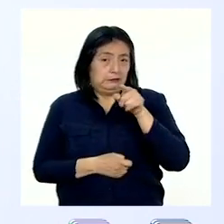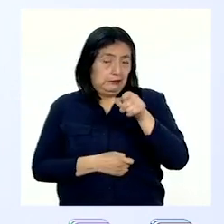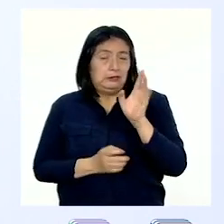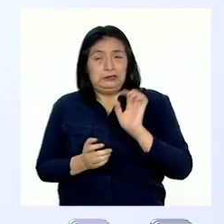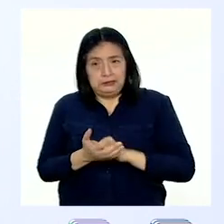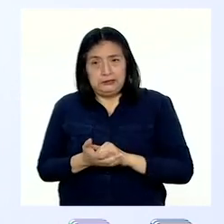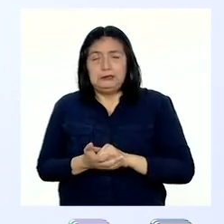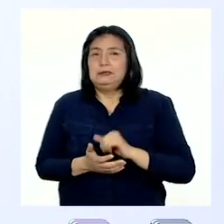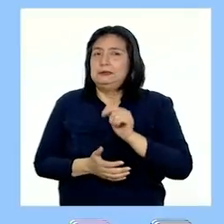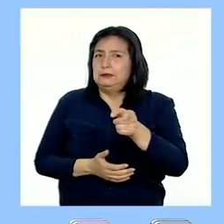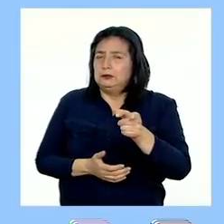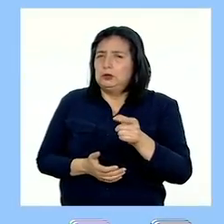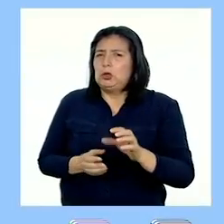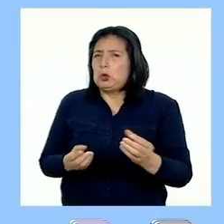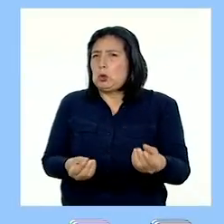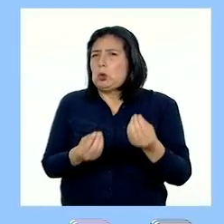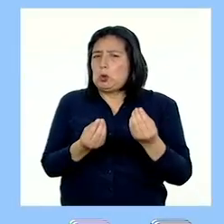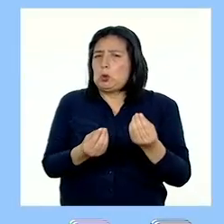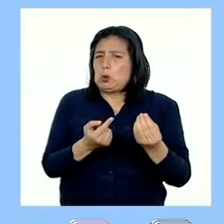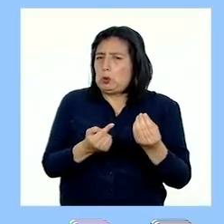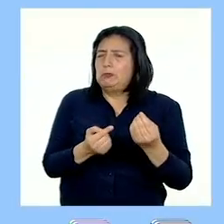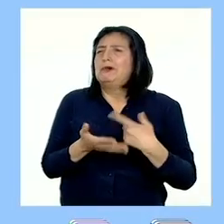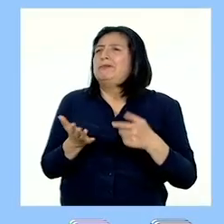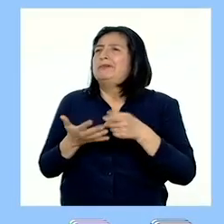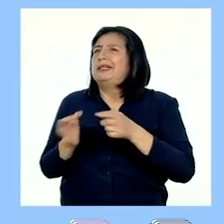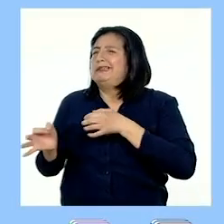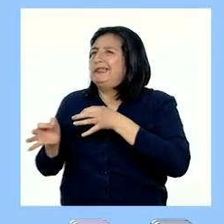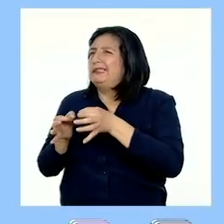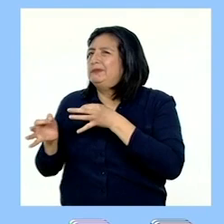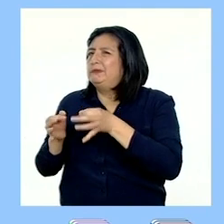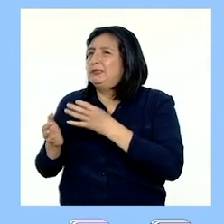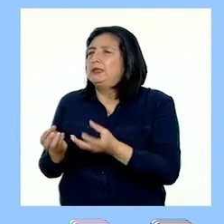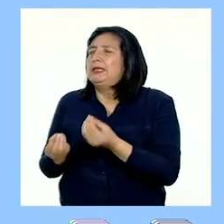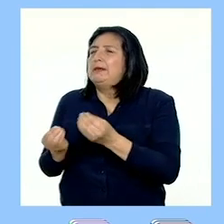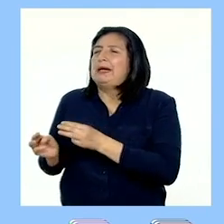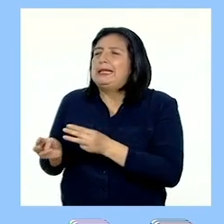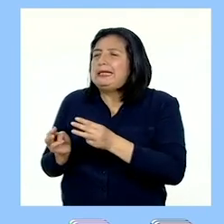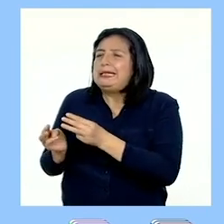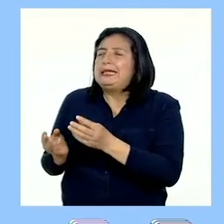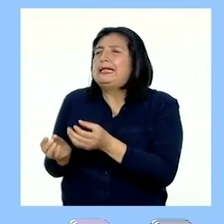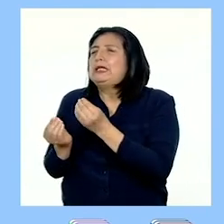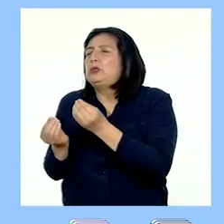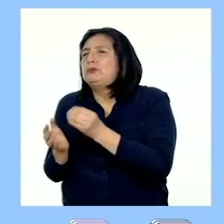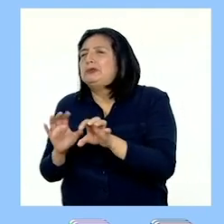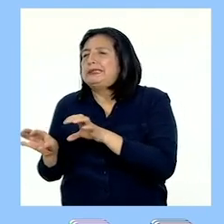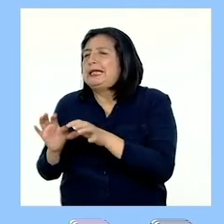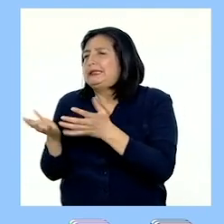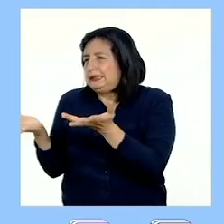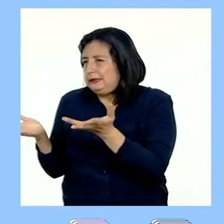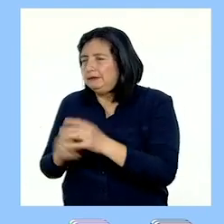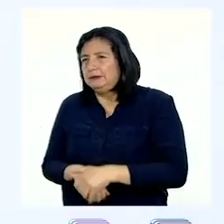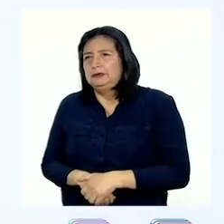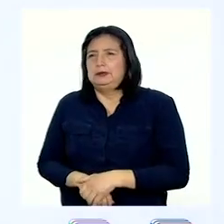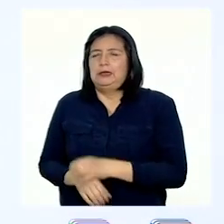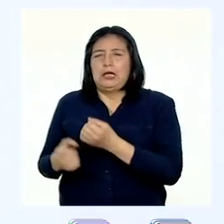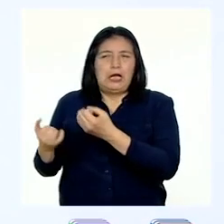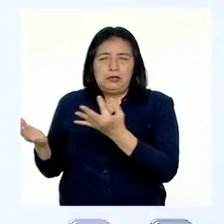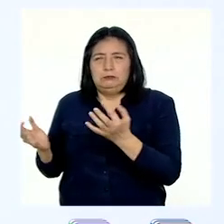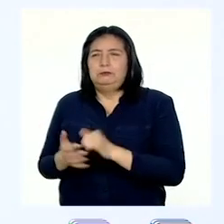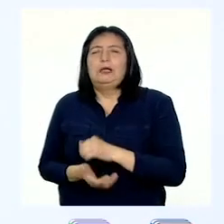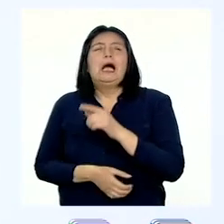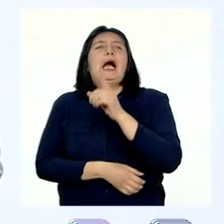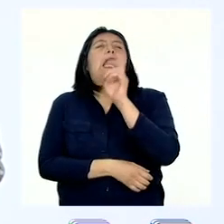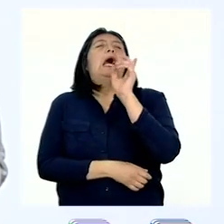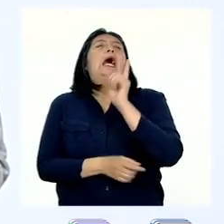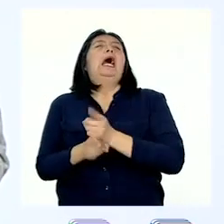ese caso, Patricia, el cómo nos sirve para que nos expliquen el modo, la forma en la que se realiza algo.